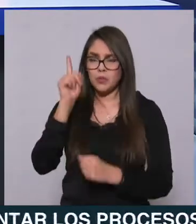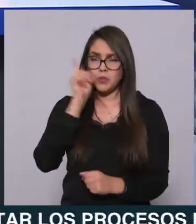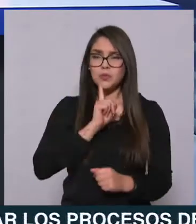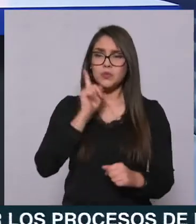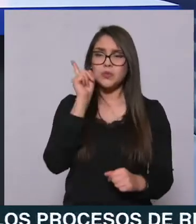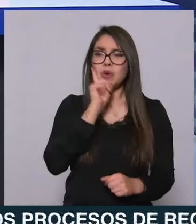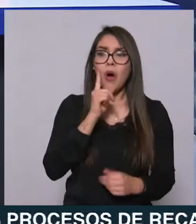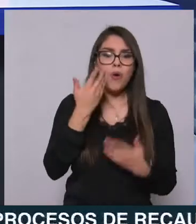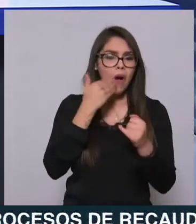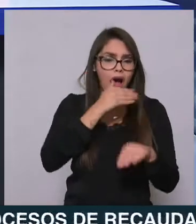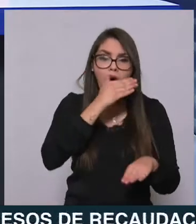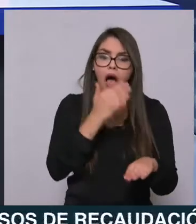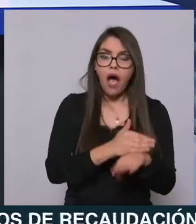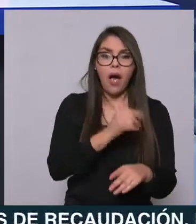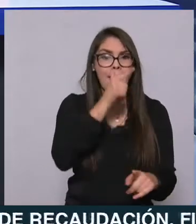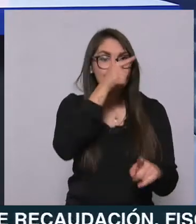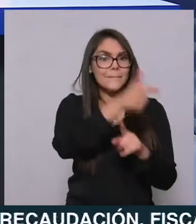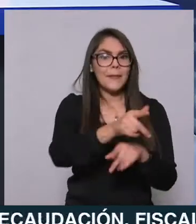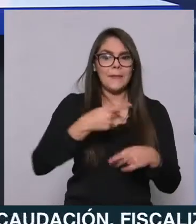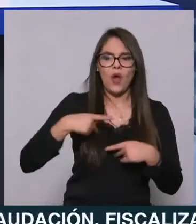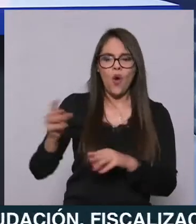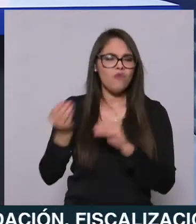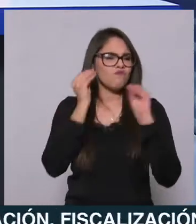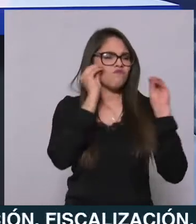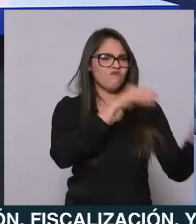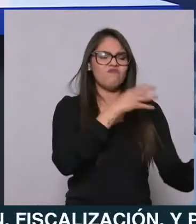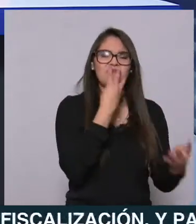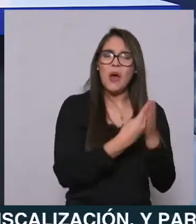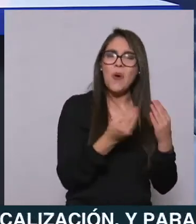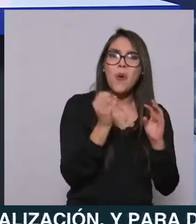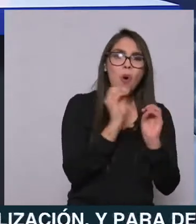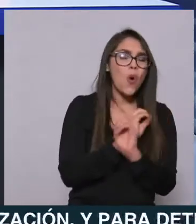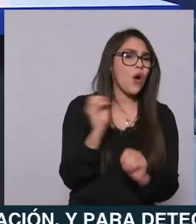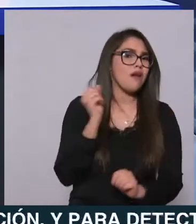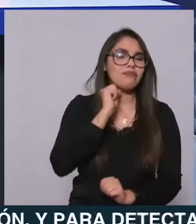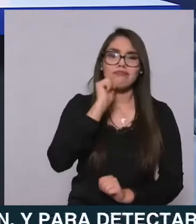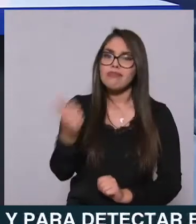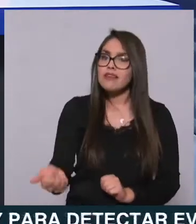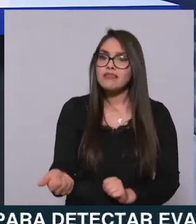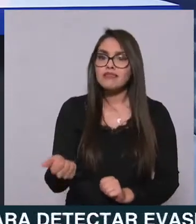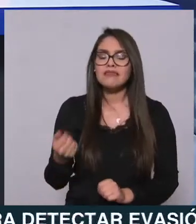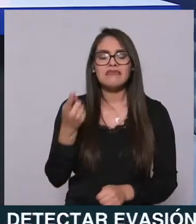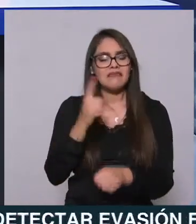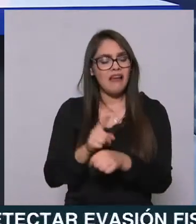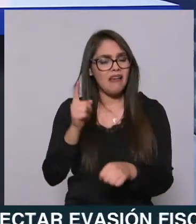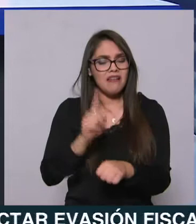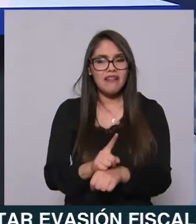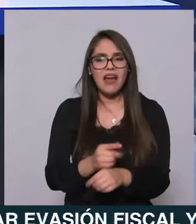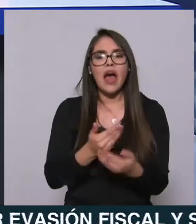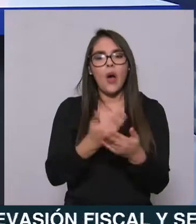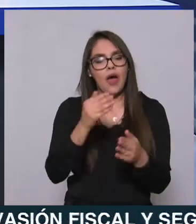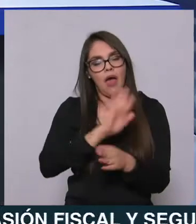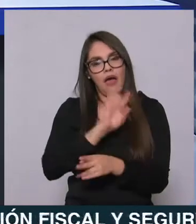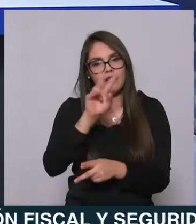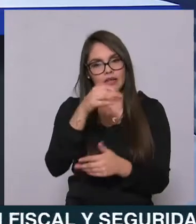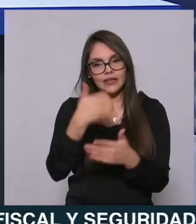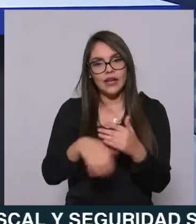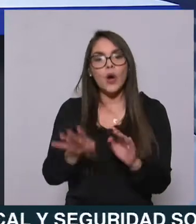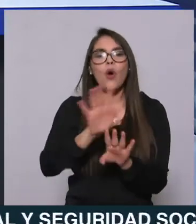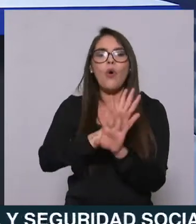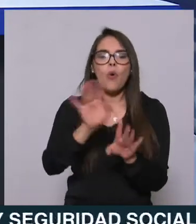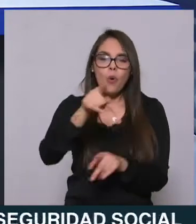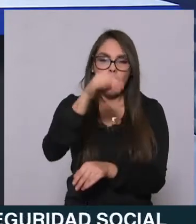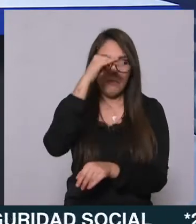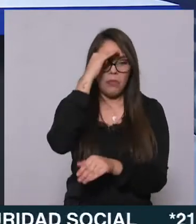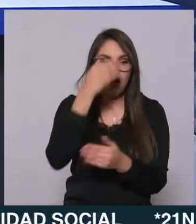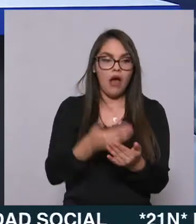en México a mujeres todos los días. Finalmente, para terminar esta charla, ¿cuál es el panorama que tú consideras